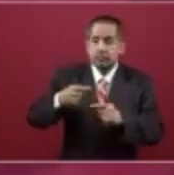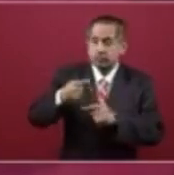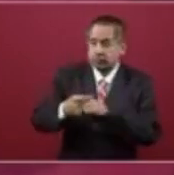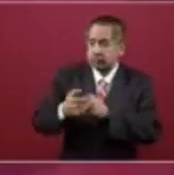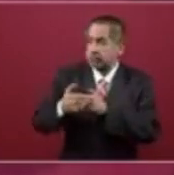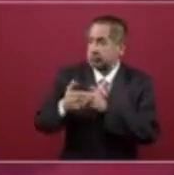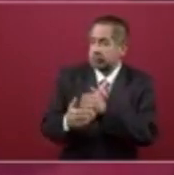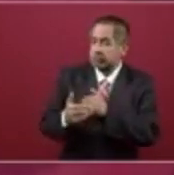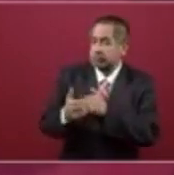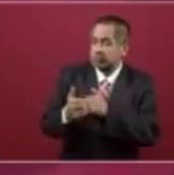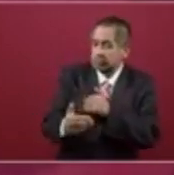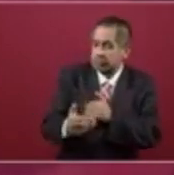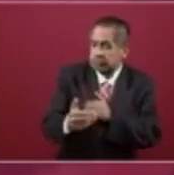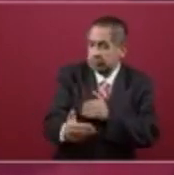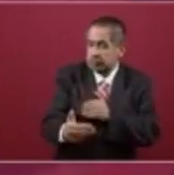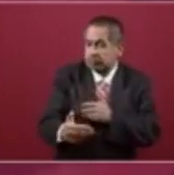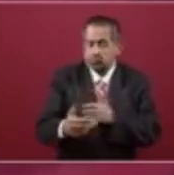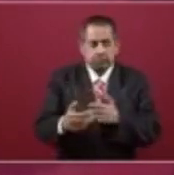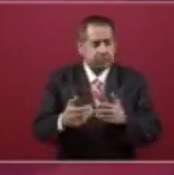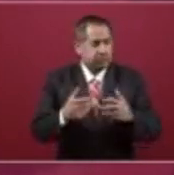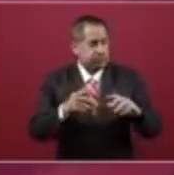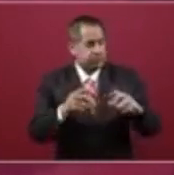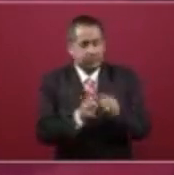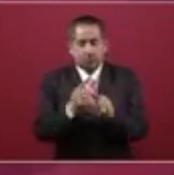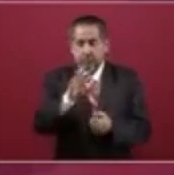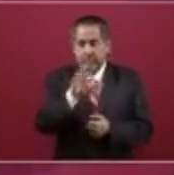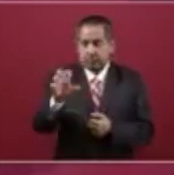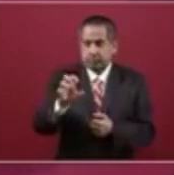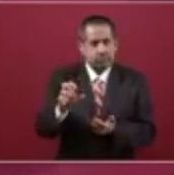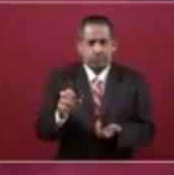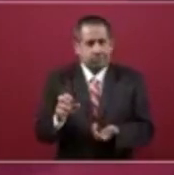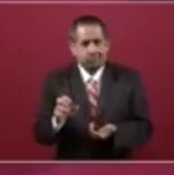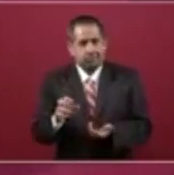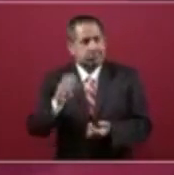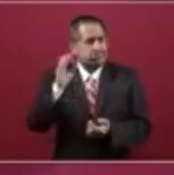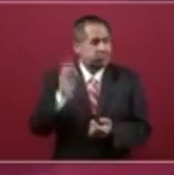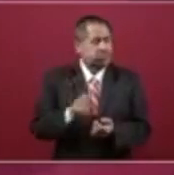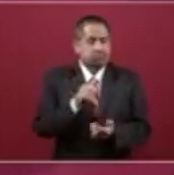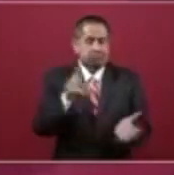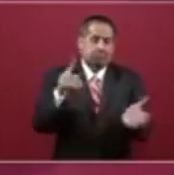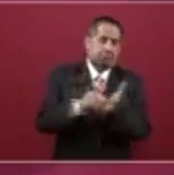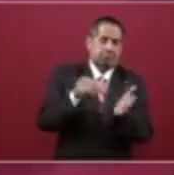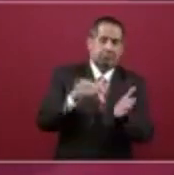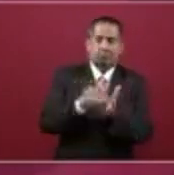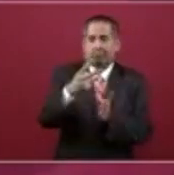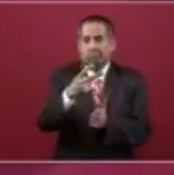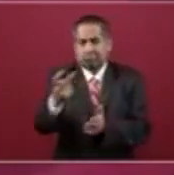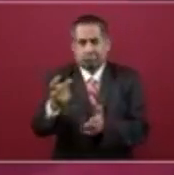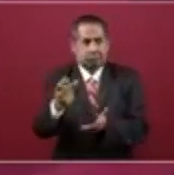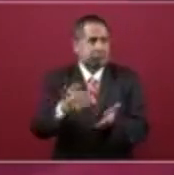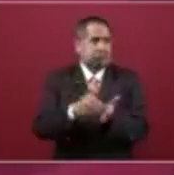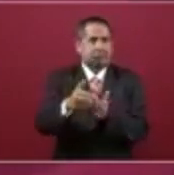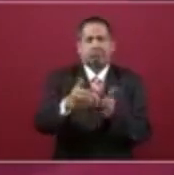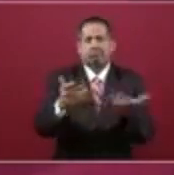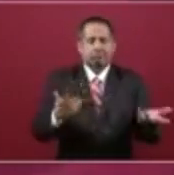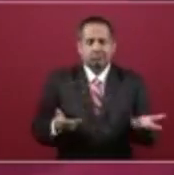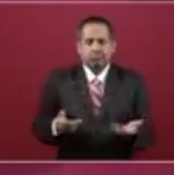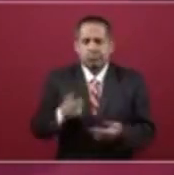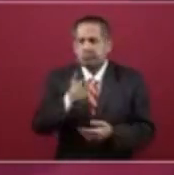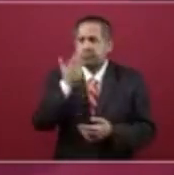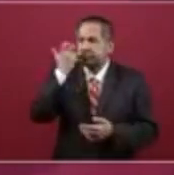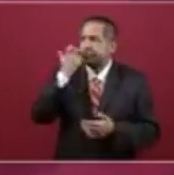la obra, en lugar de costar 500, pues terminaba costando 1,200, con